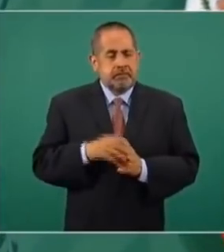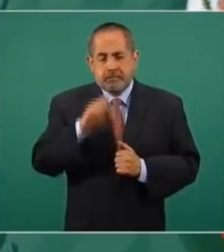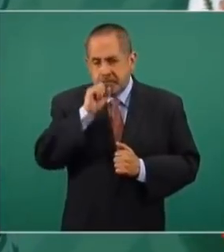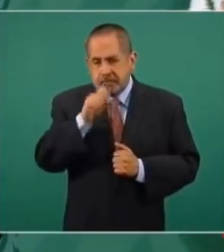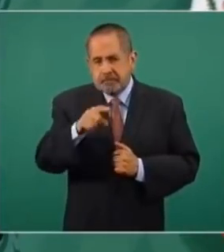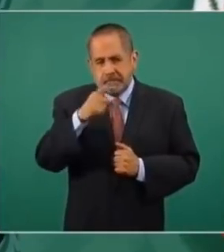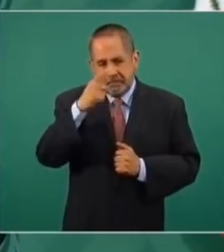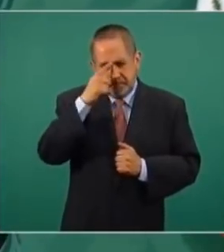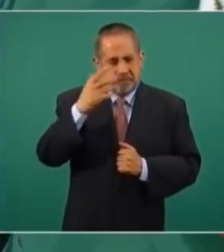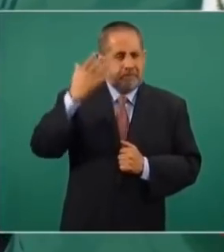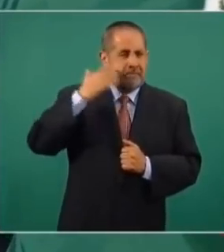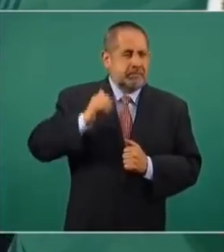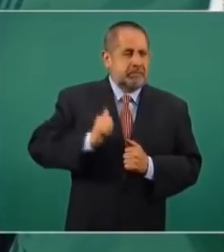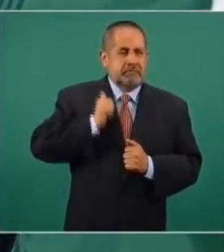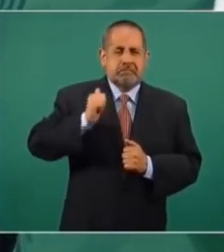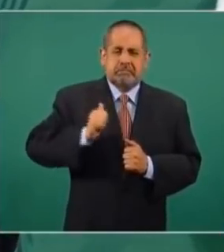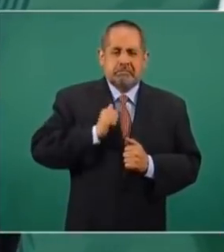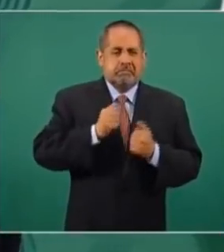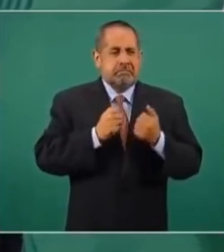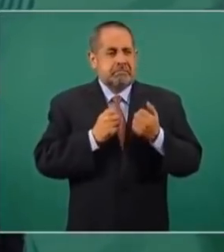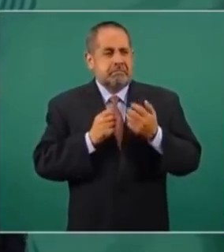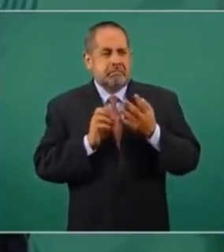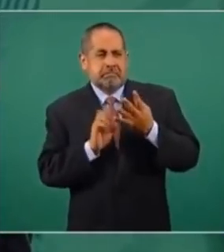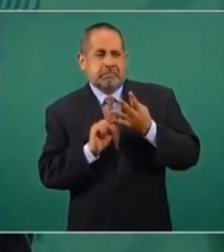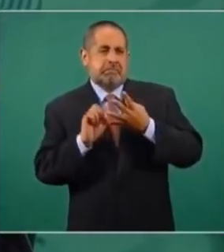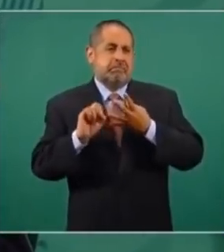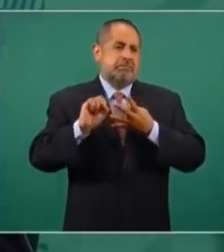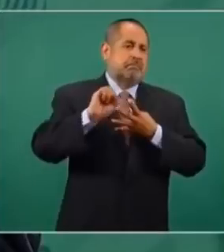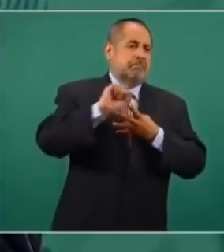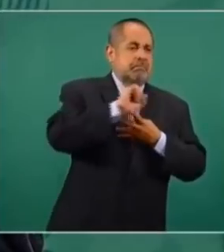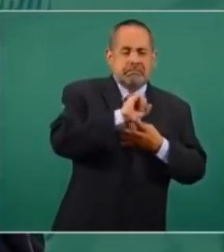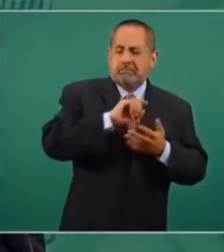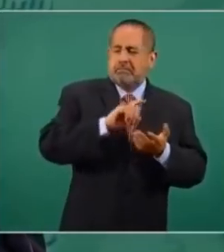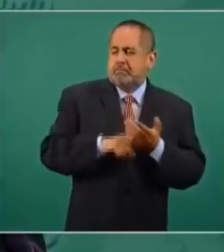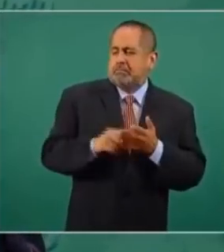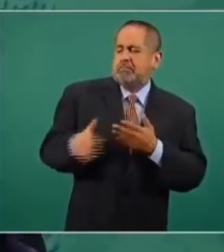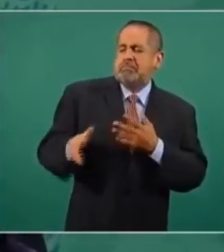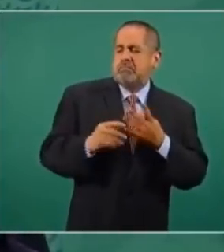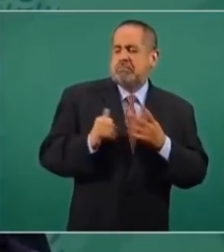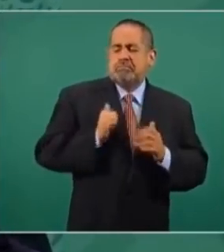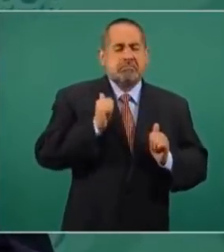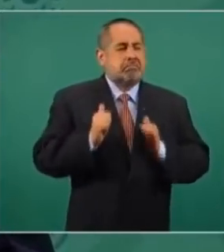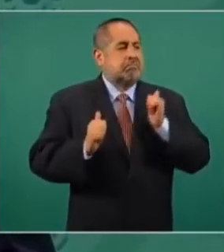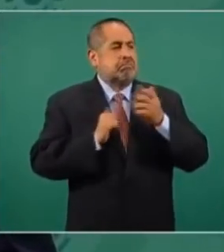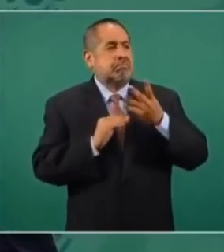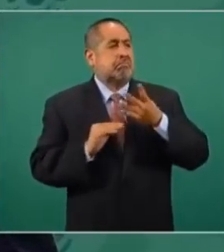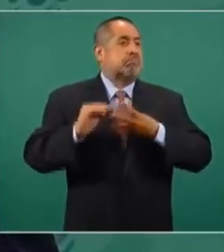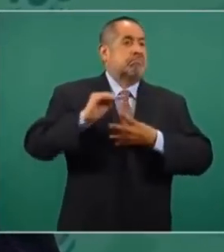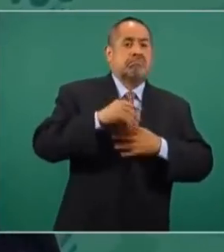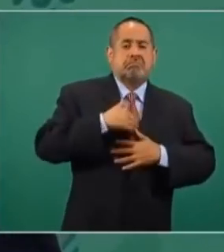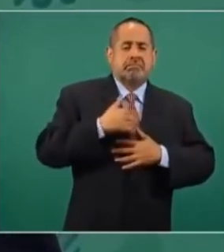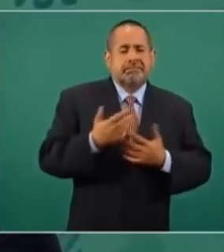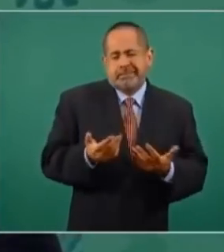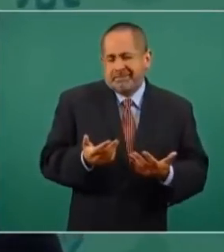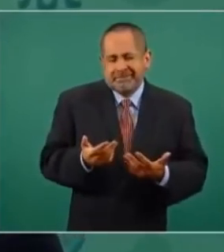de escalar como fuese, de subir como fuese, ¿no?